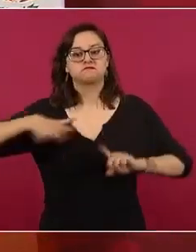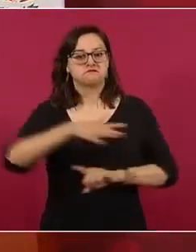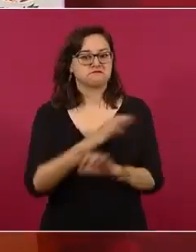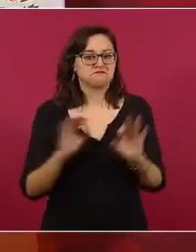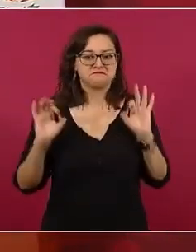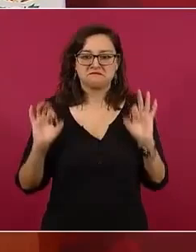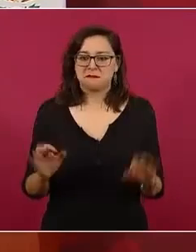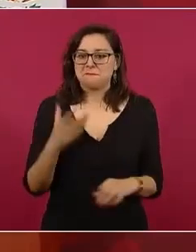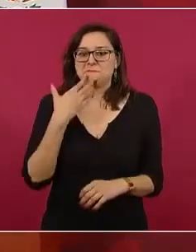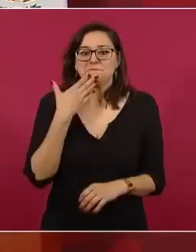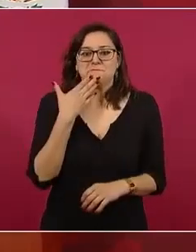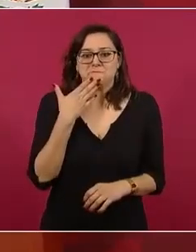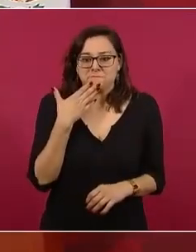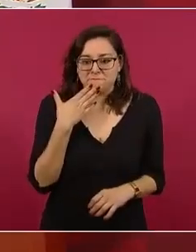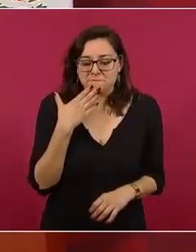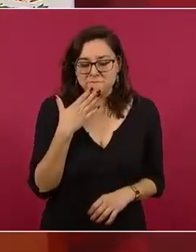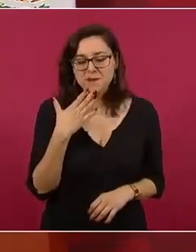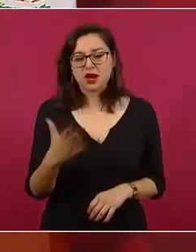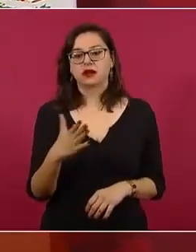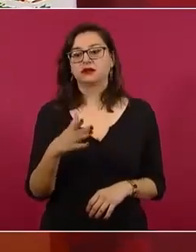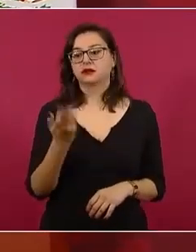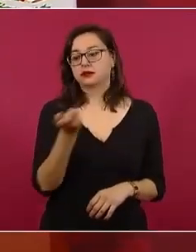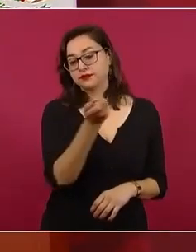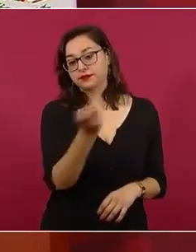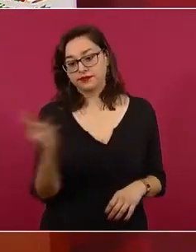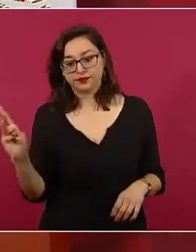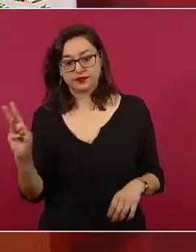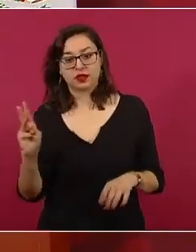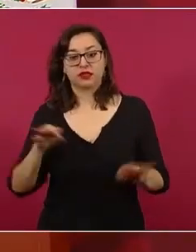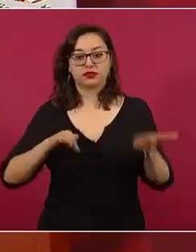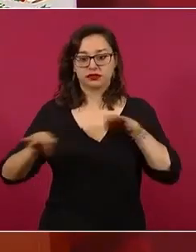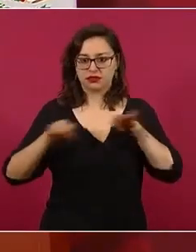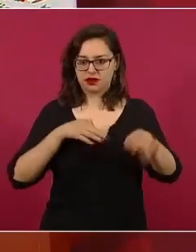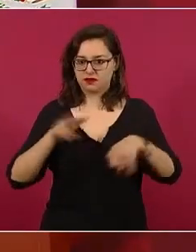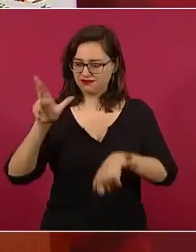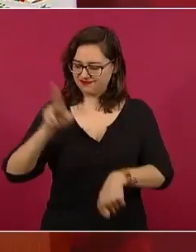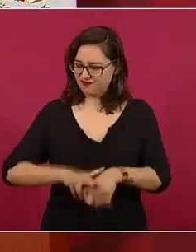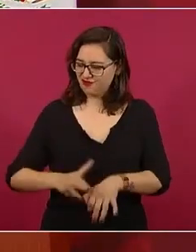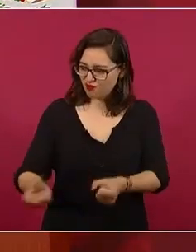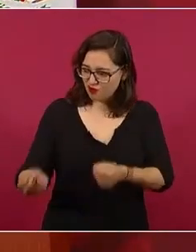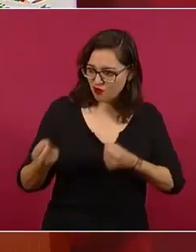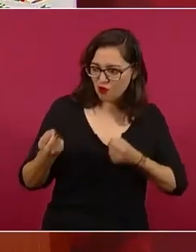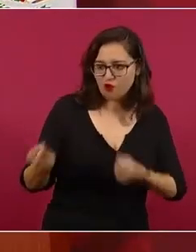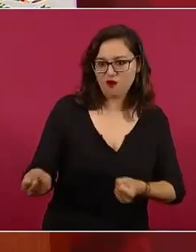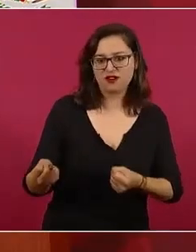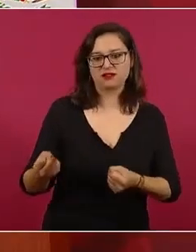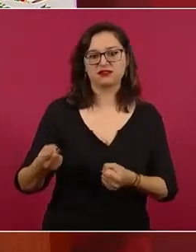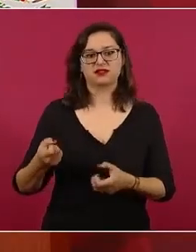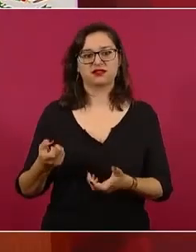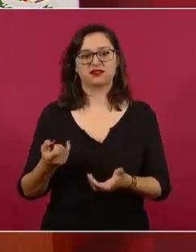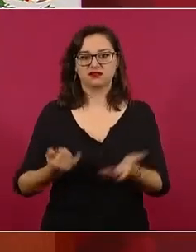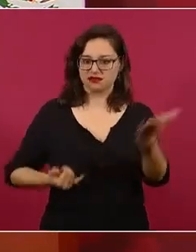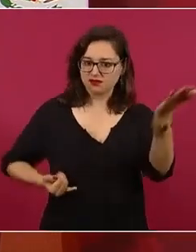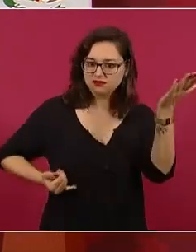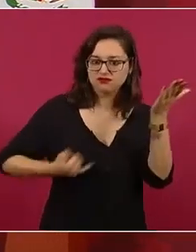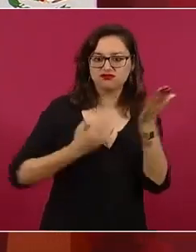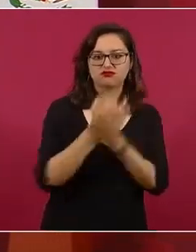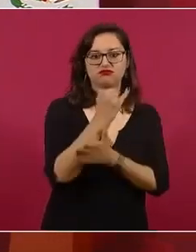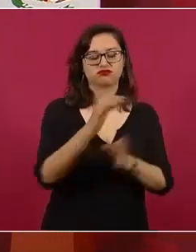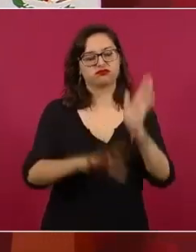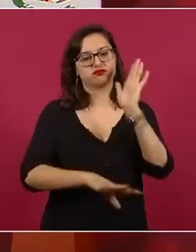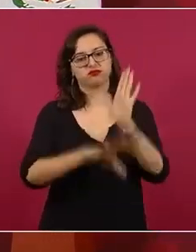inmejorables para que sean los trabajadores los que elijan libremente a